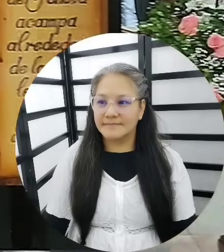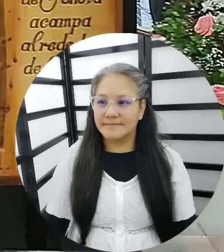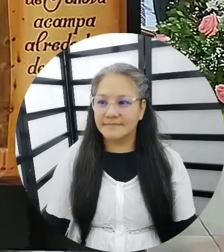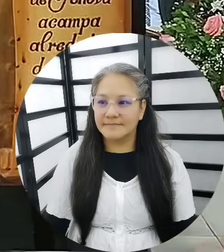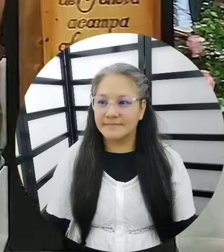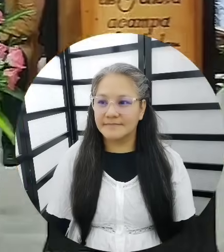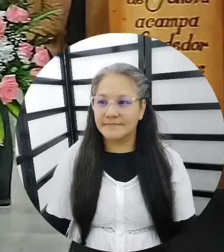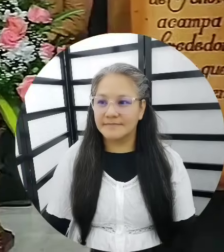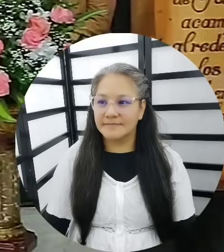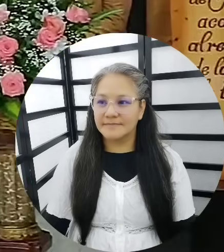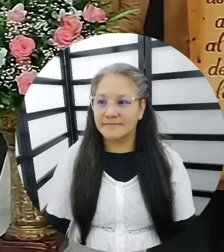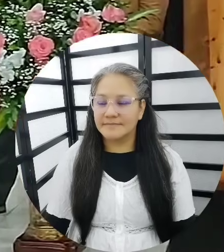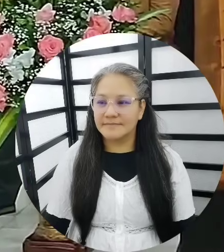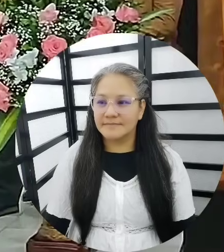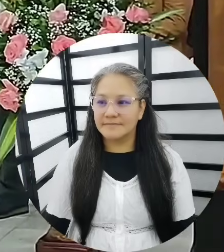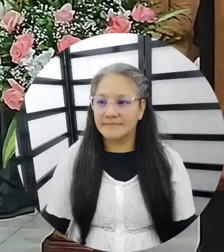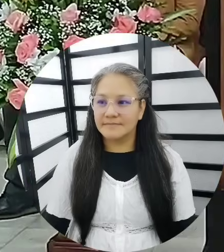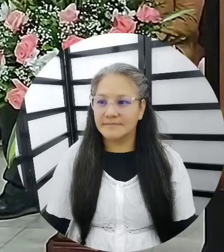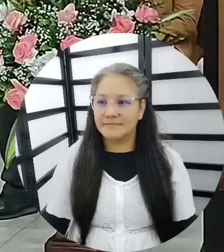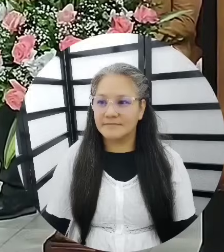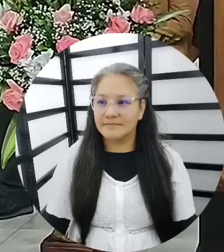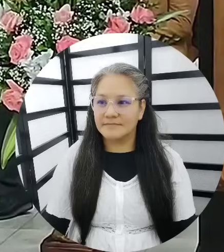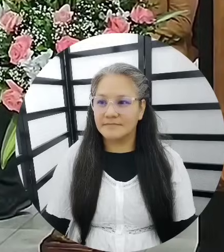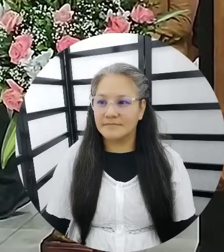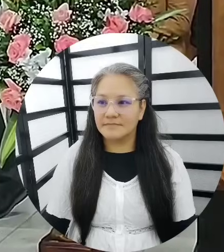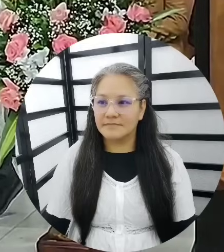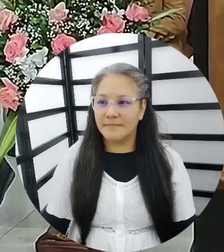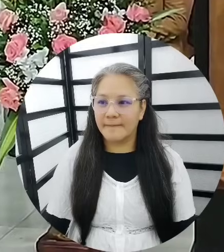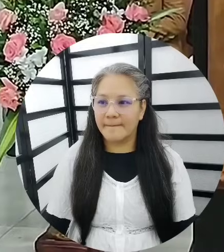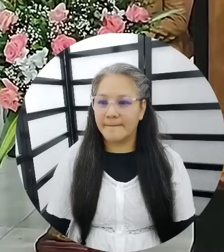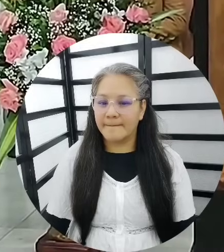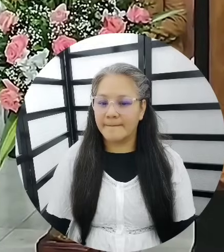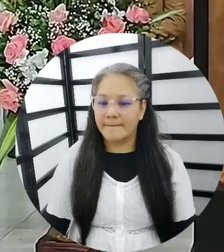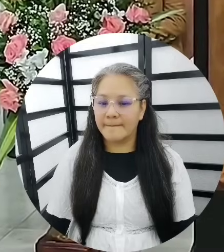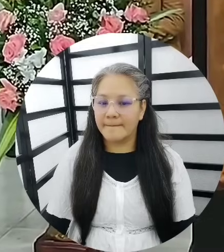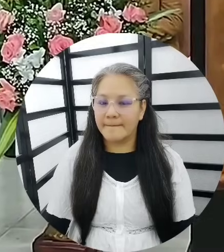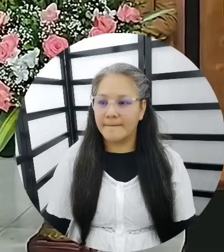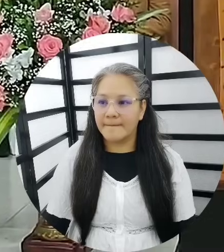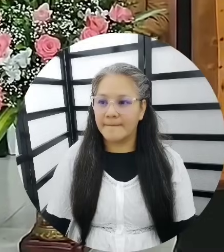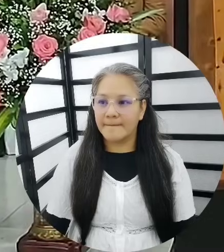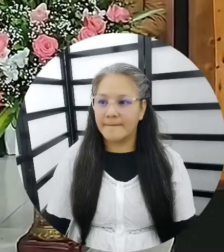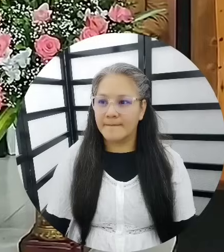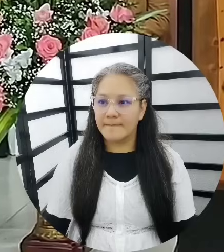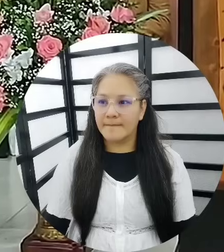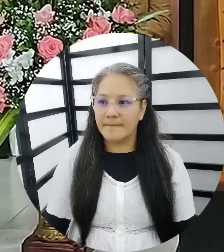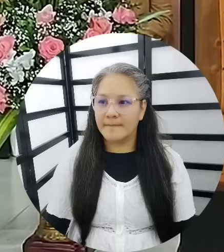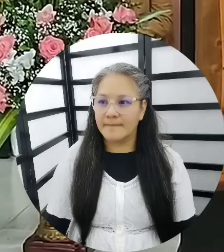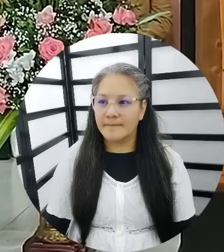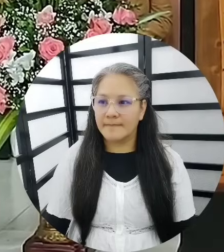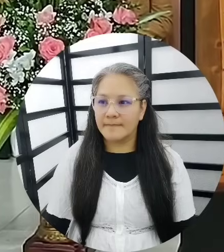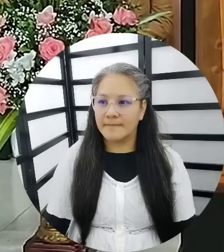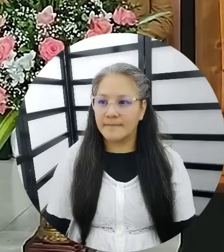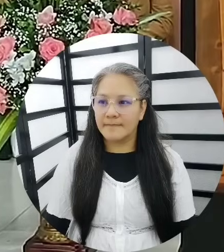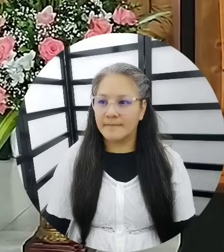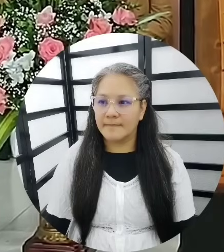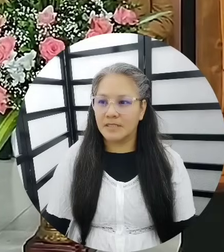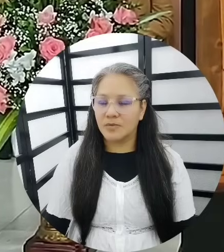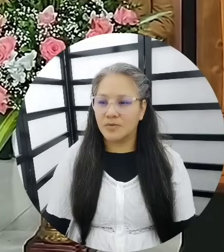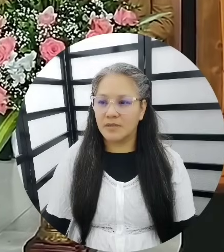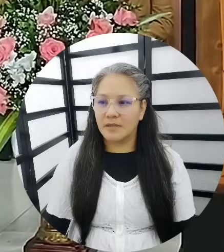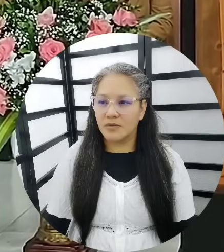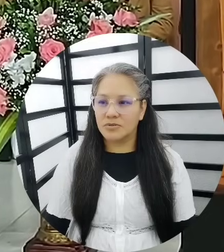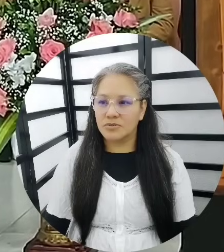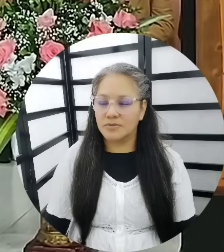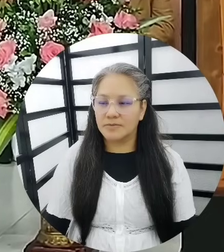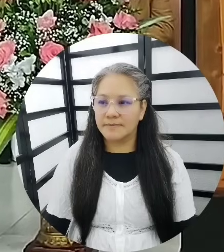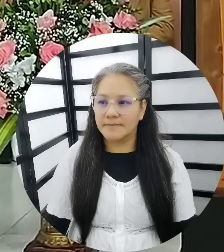Oiga, hermanos, en el Salmo 16 dice, creo que el verso 11, en la presencia de Jehová